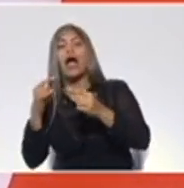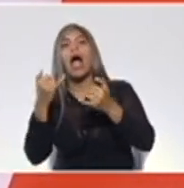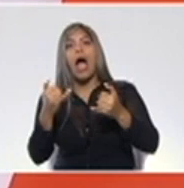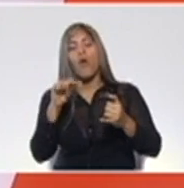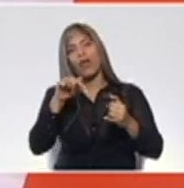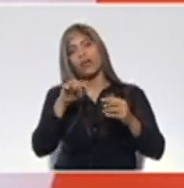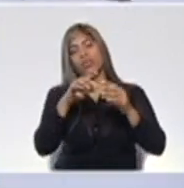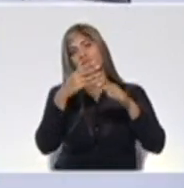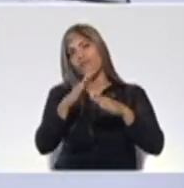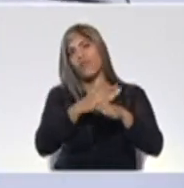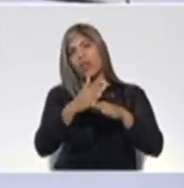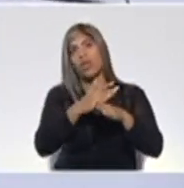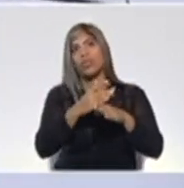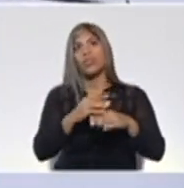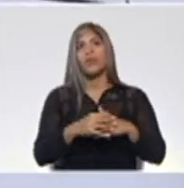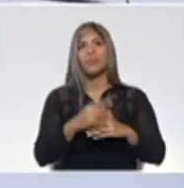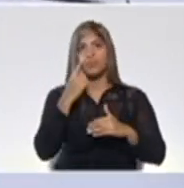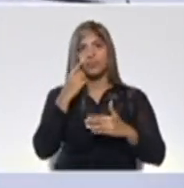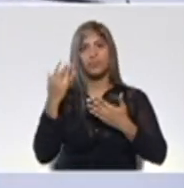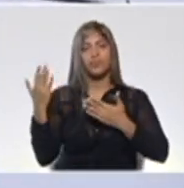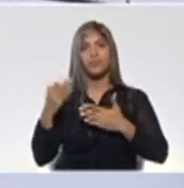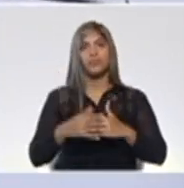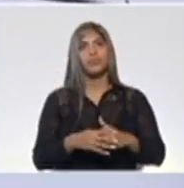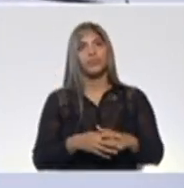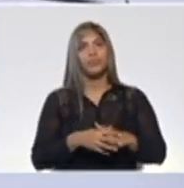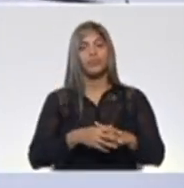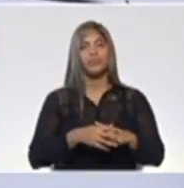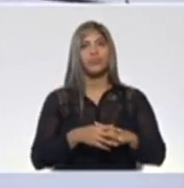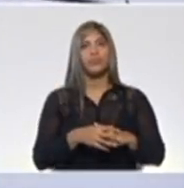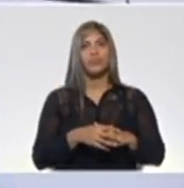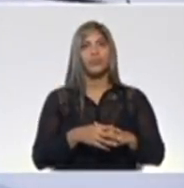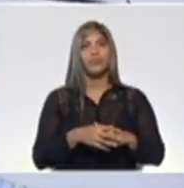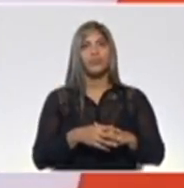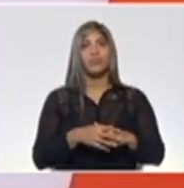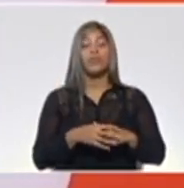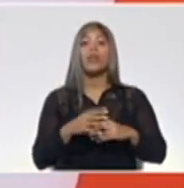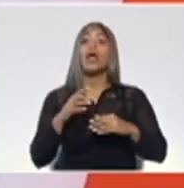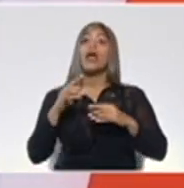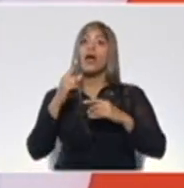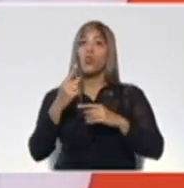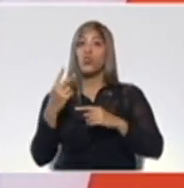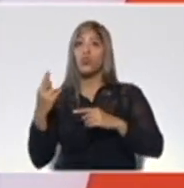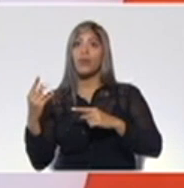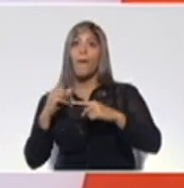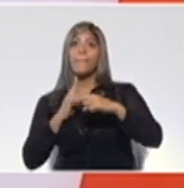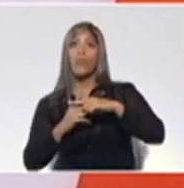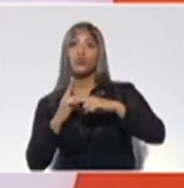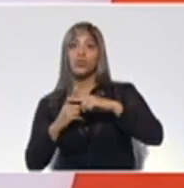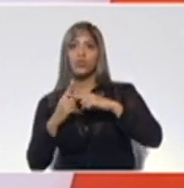y 3. Ahora vamos con los negativos hacia la izquierda.